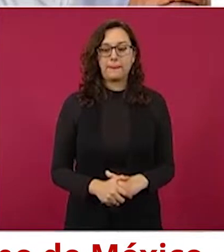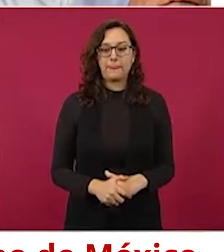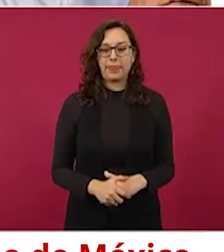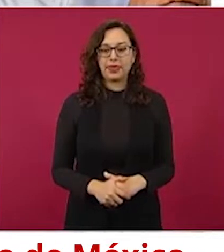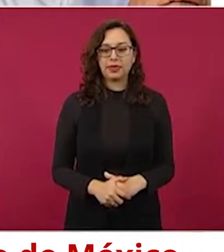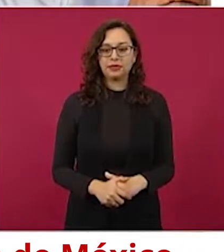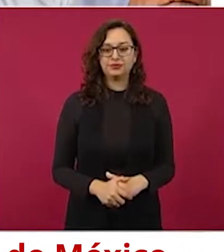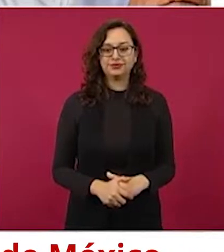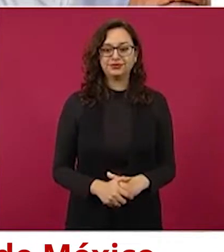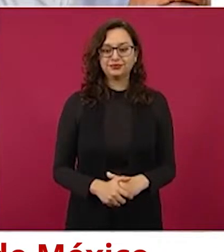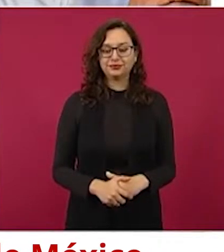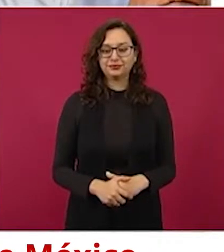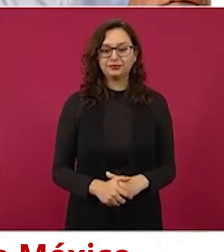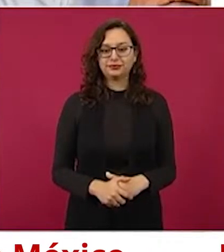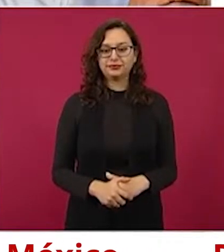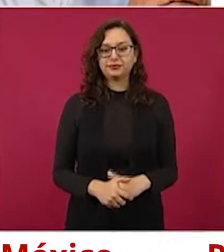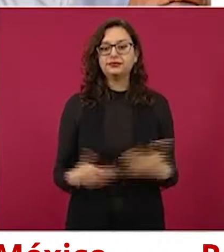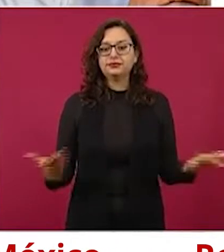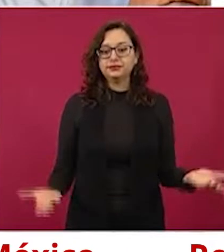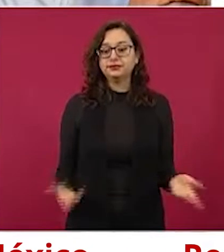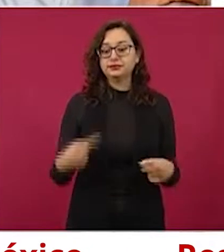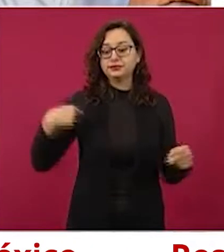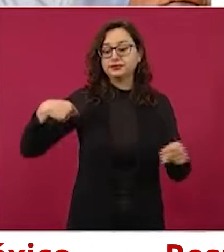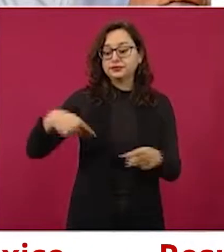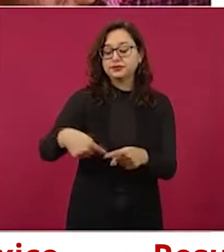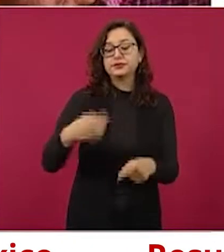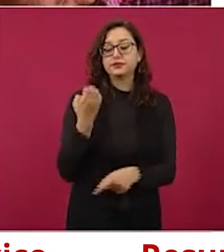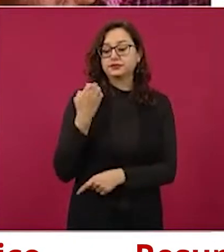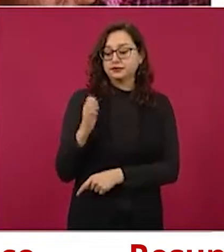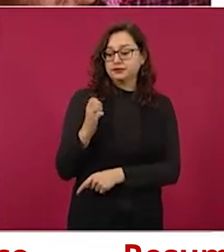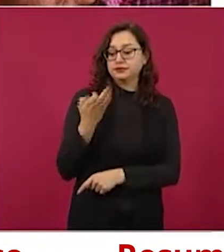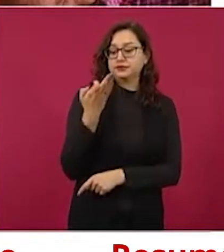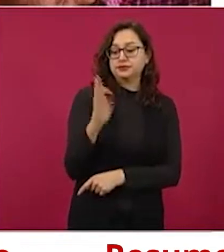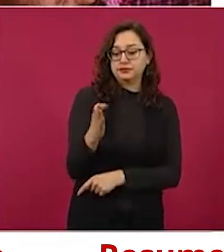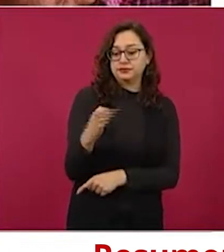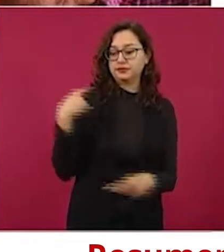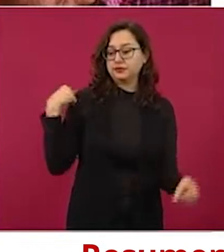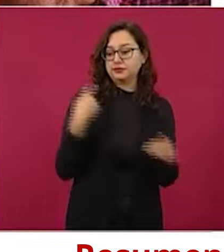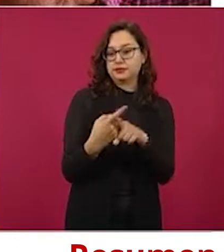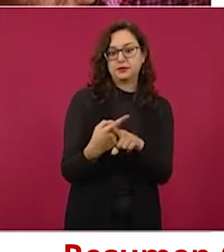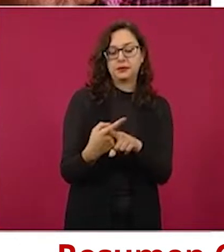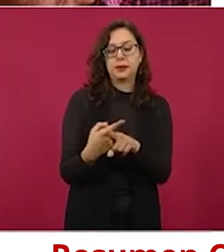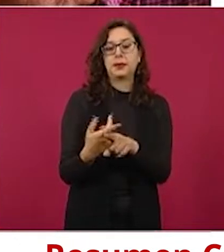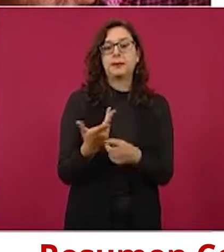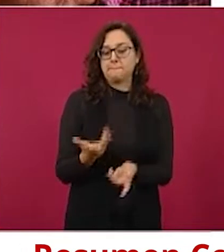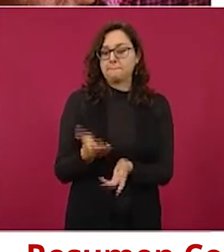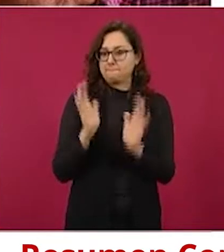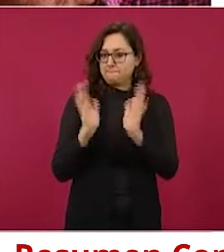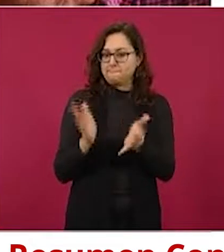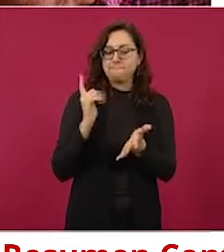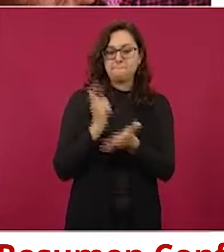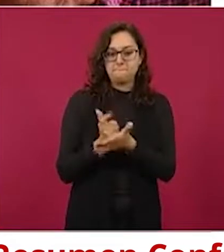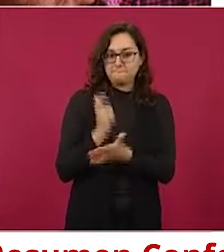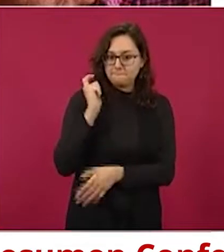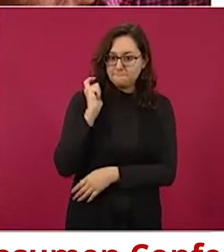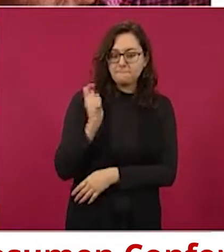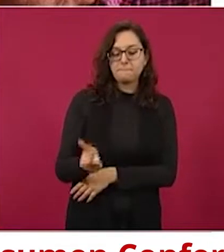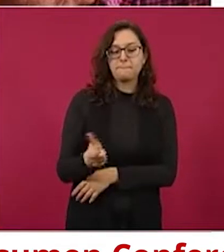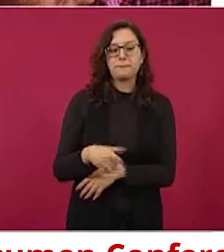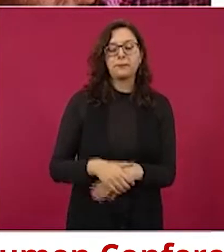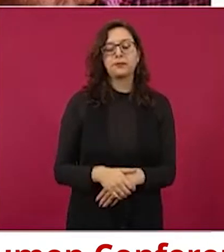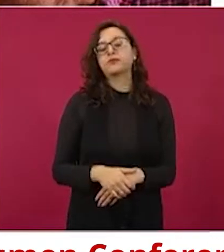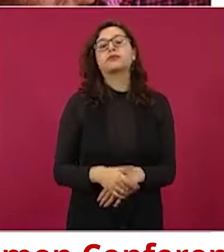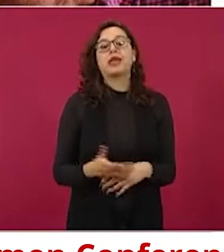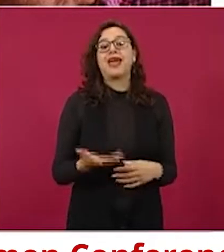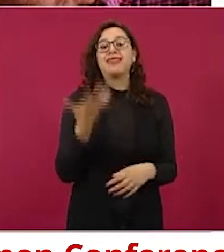este bimestre de enero-febrero, que se acaba de pagar en el mes de enero, como ya dijimos, son más de